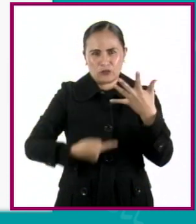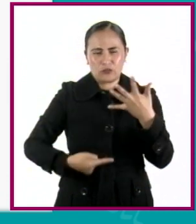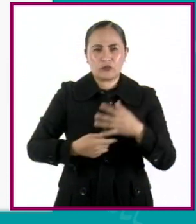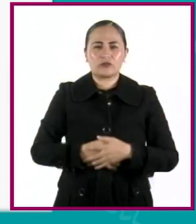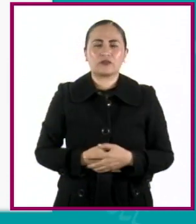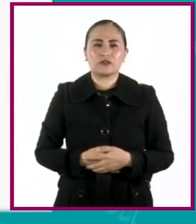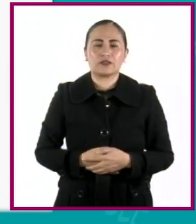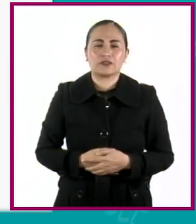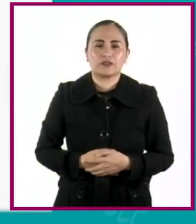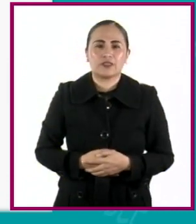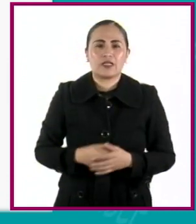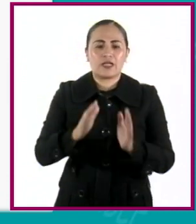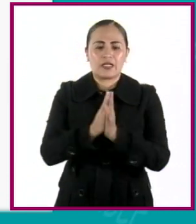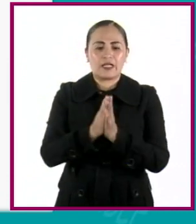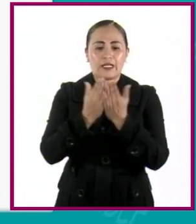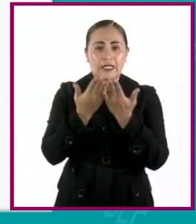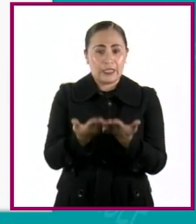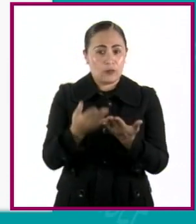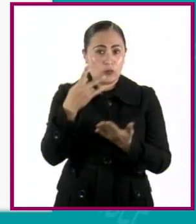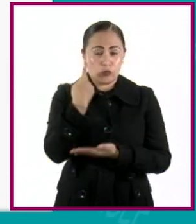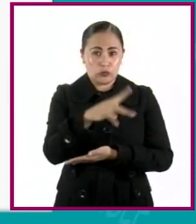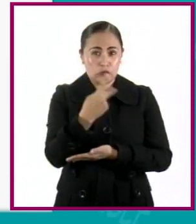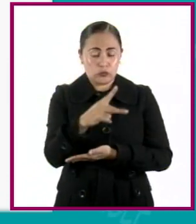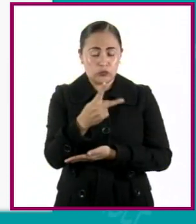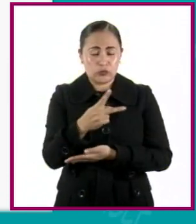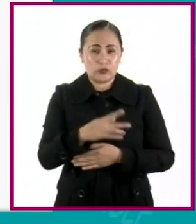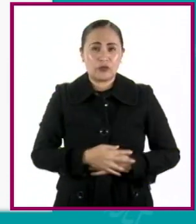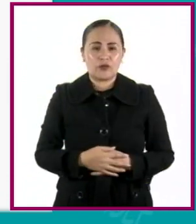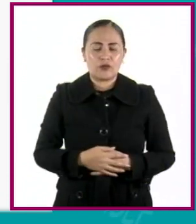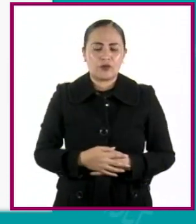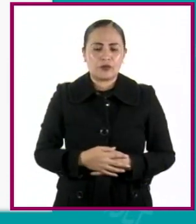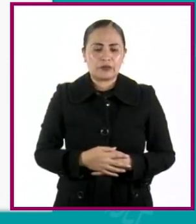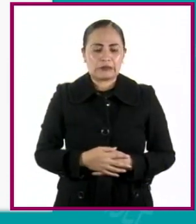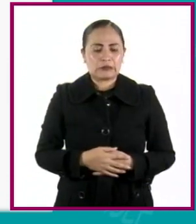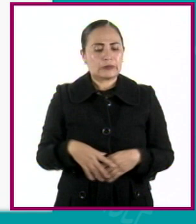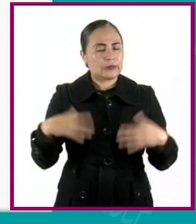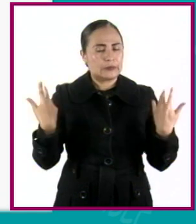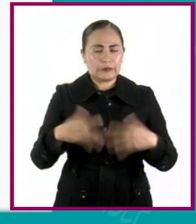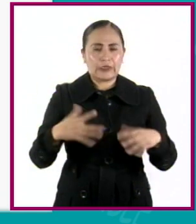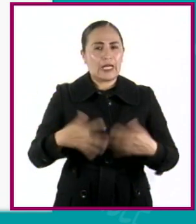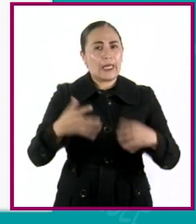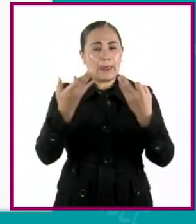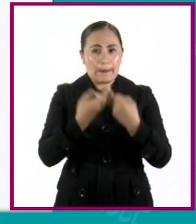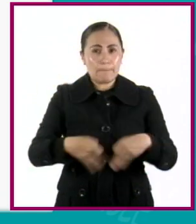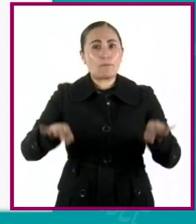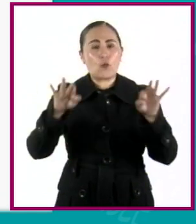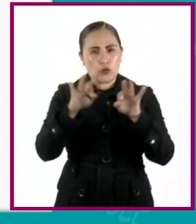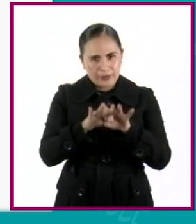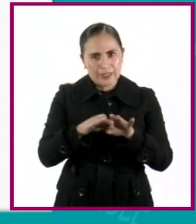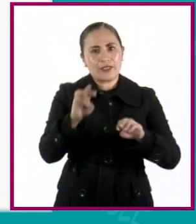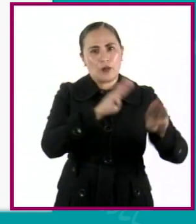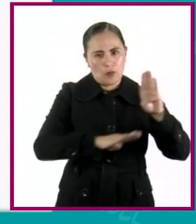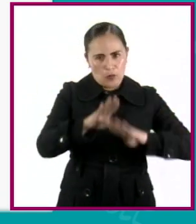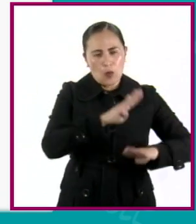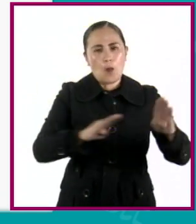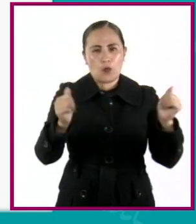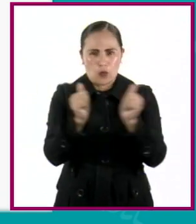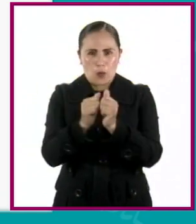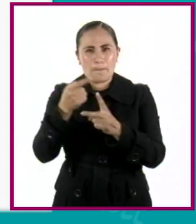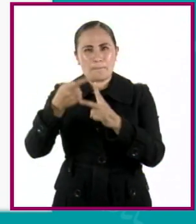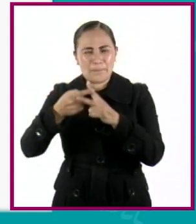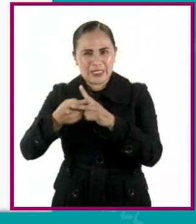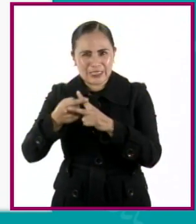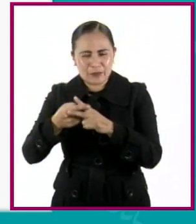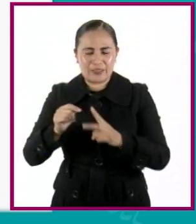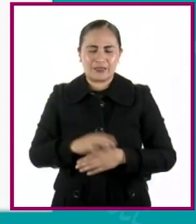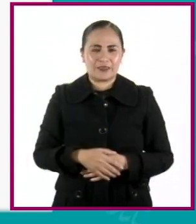Su libro indiscutiblemente es un libro base en biomatemáticas. Y creo